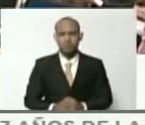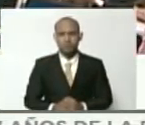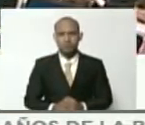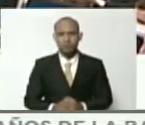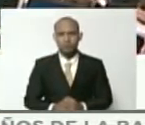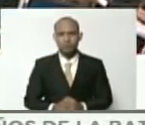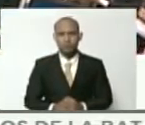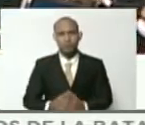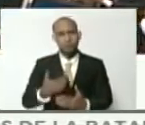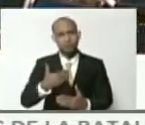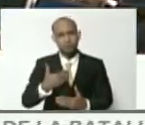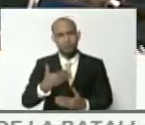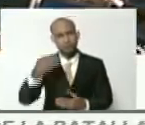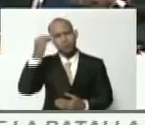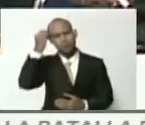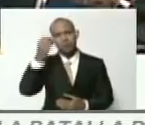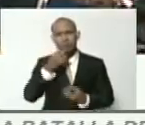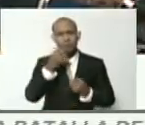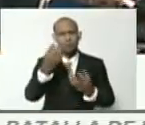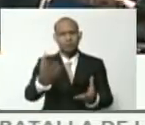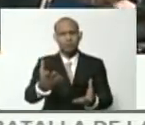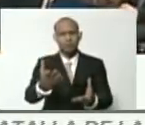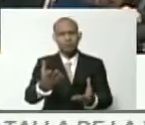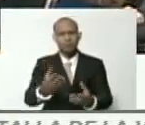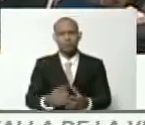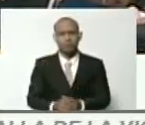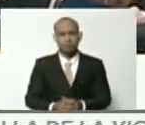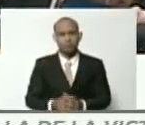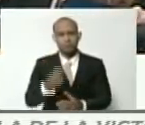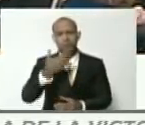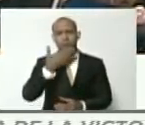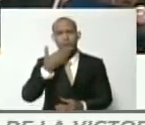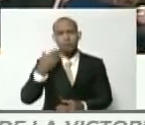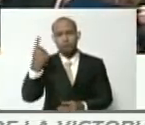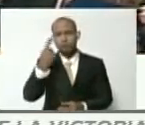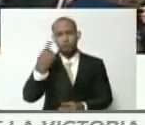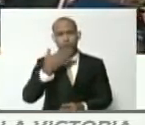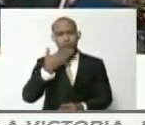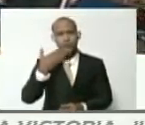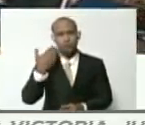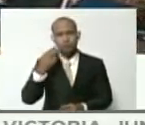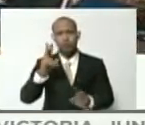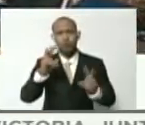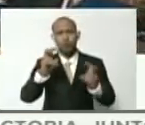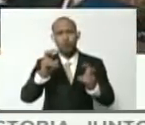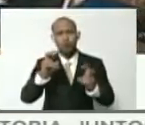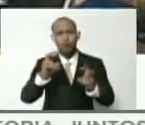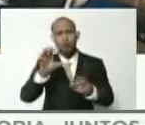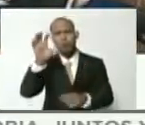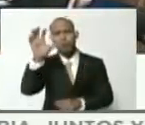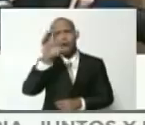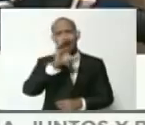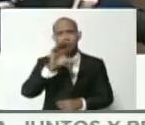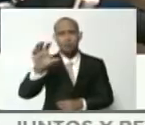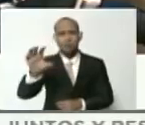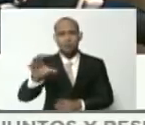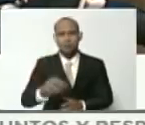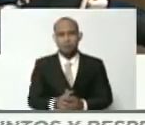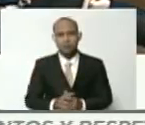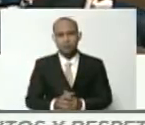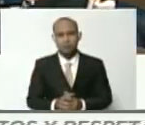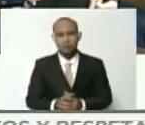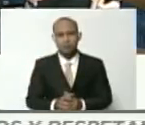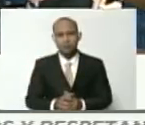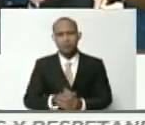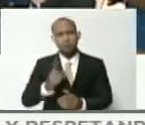Le deseo lo mejor en los nuevos destinos, que